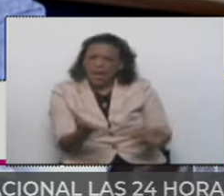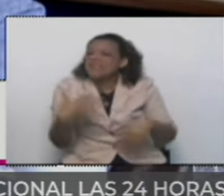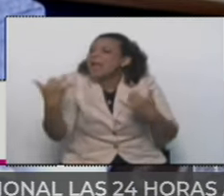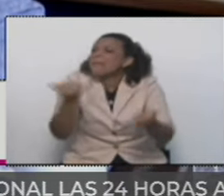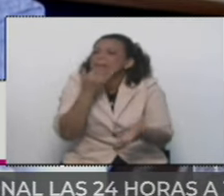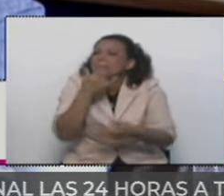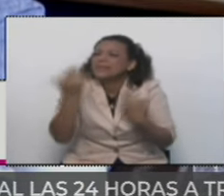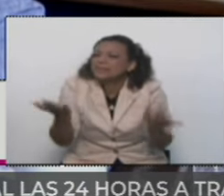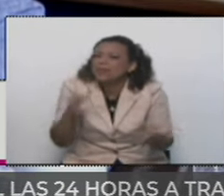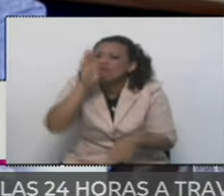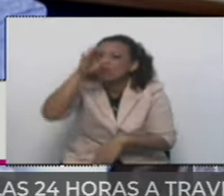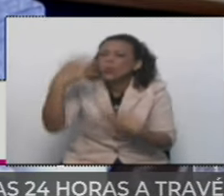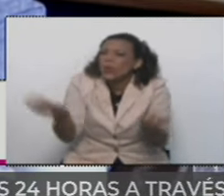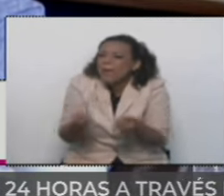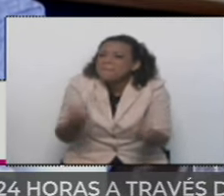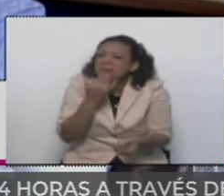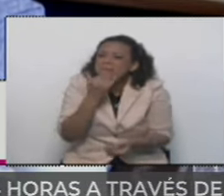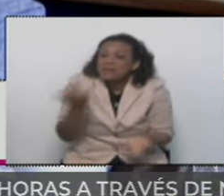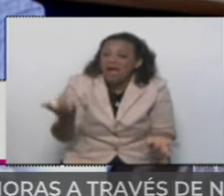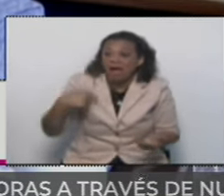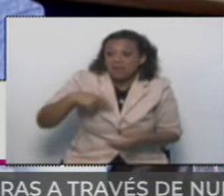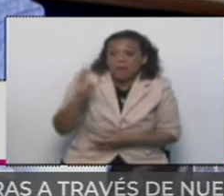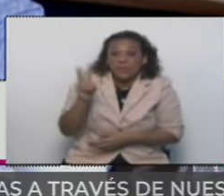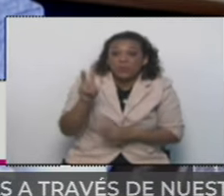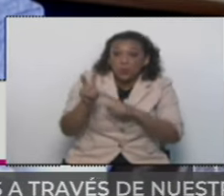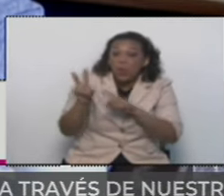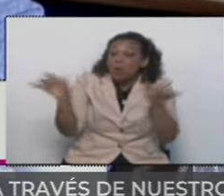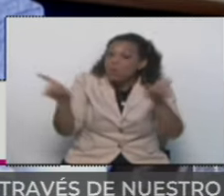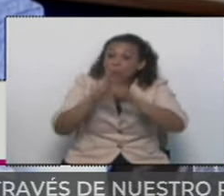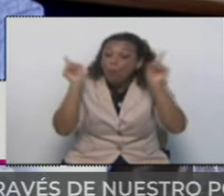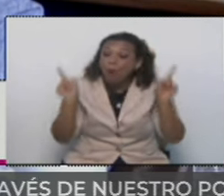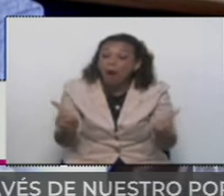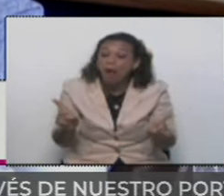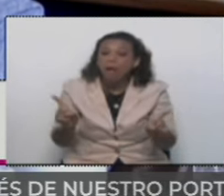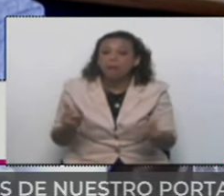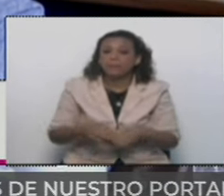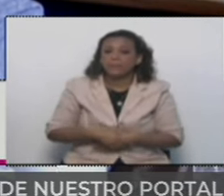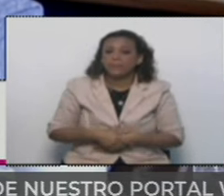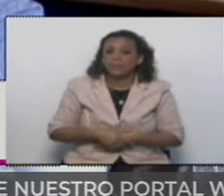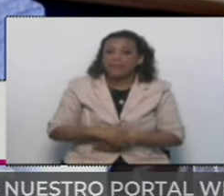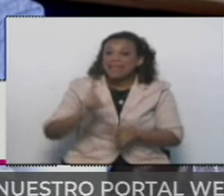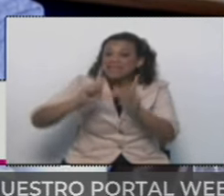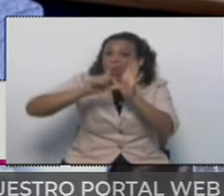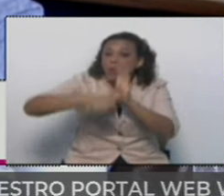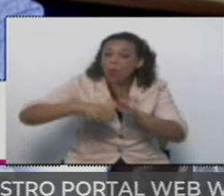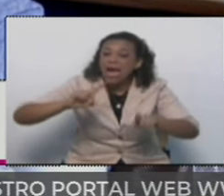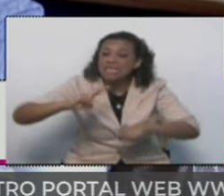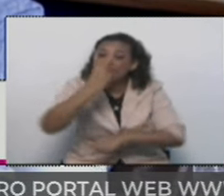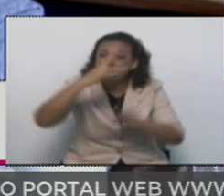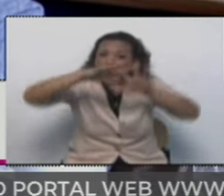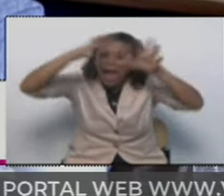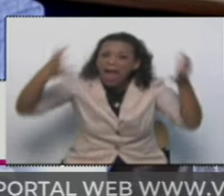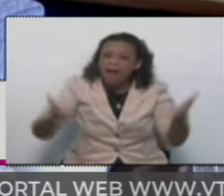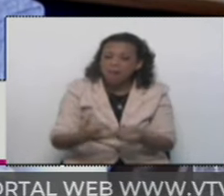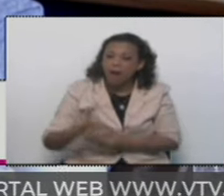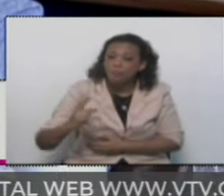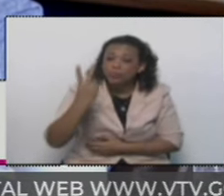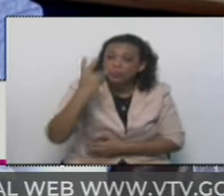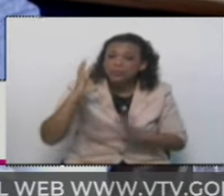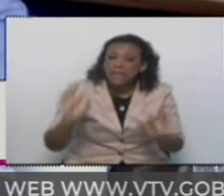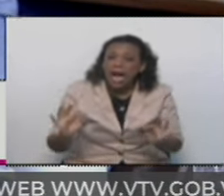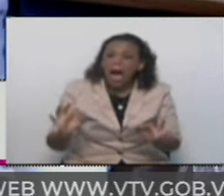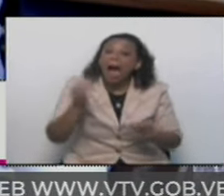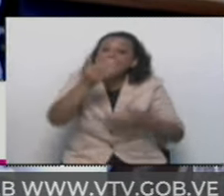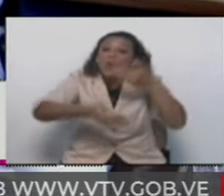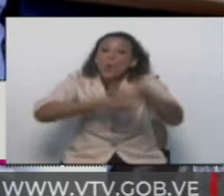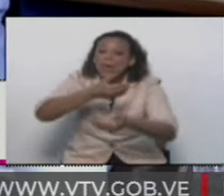suceder? Aquí lo que va a suceder es lo que pasó después de la Segunda Guerra Mundial. Vamos a un proceso